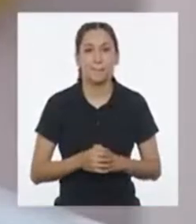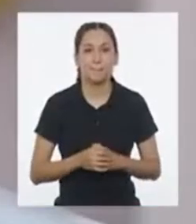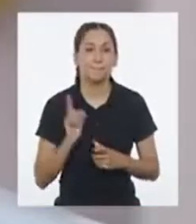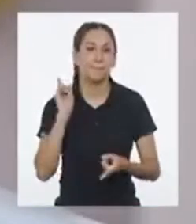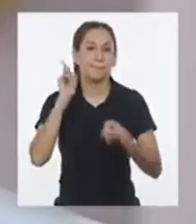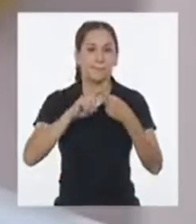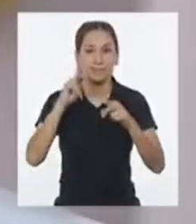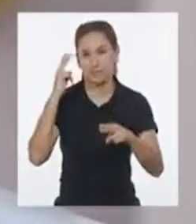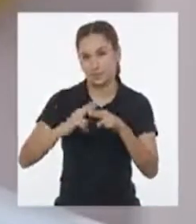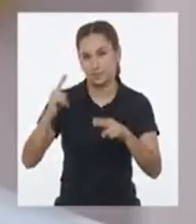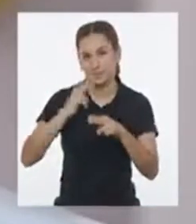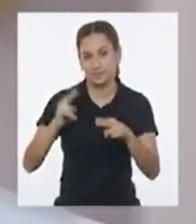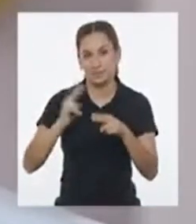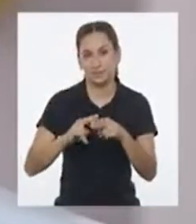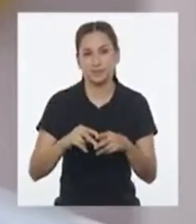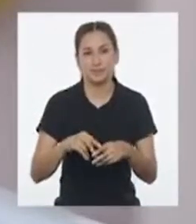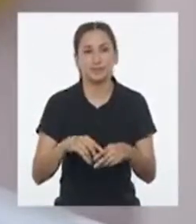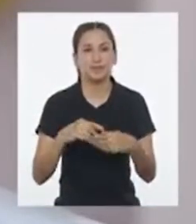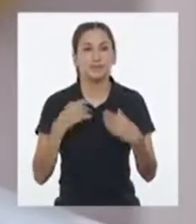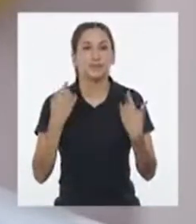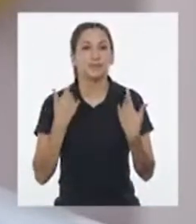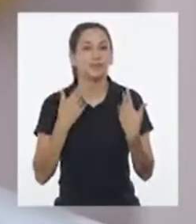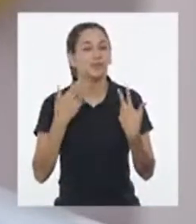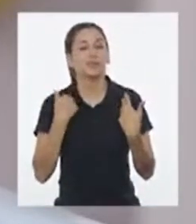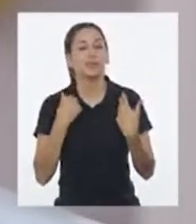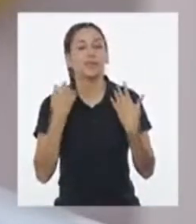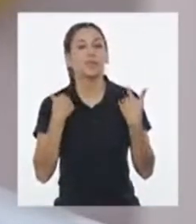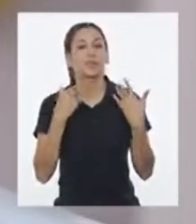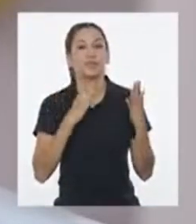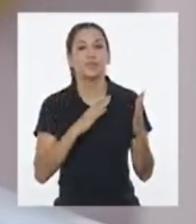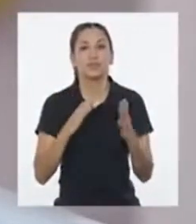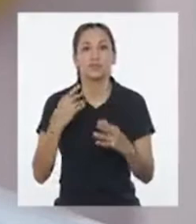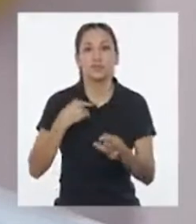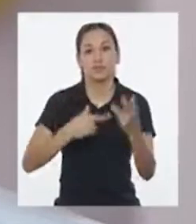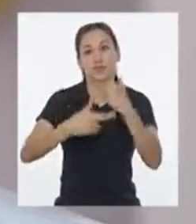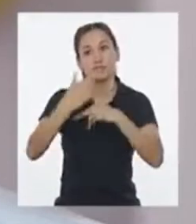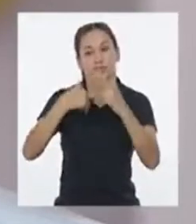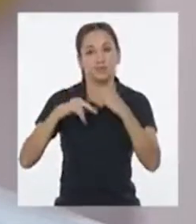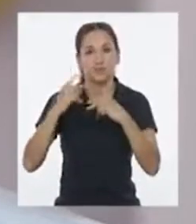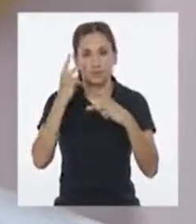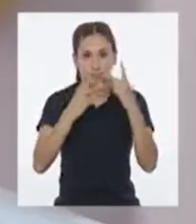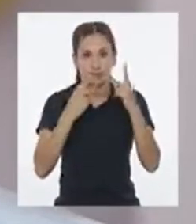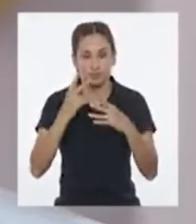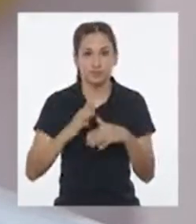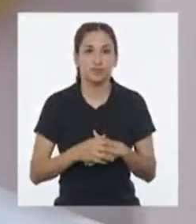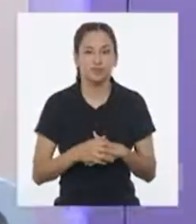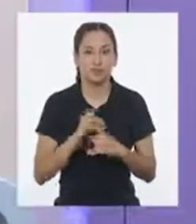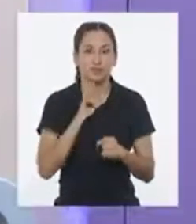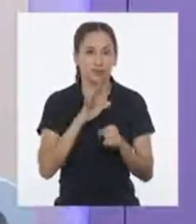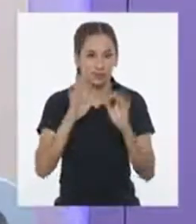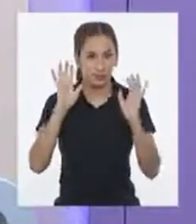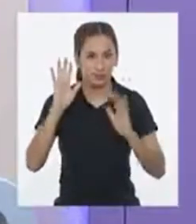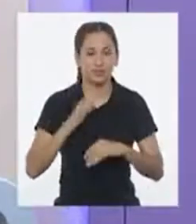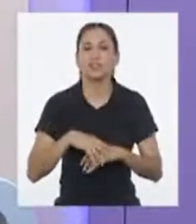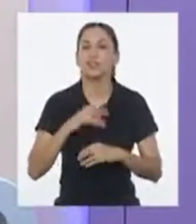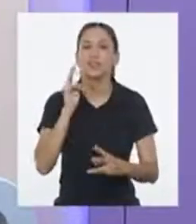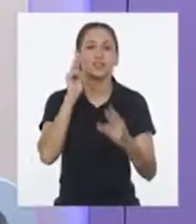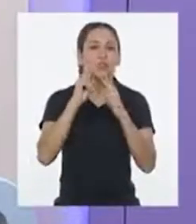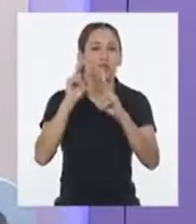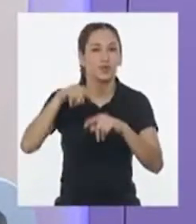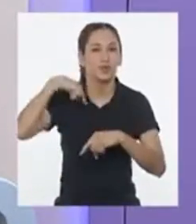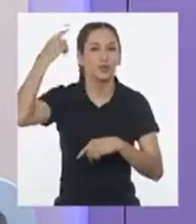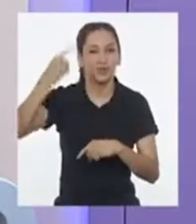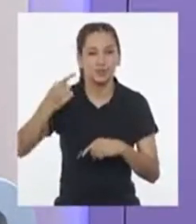conocerte. ¡Hasta pronto! Prometo regresar a visitarlos. ¡Hasta una